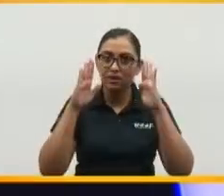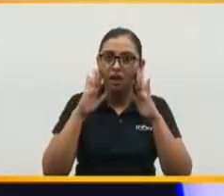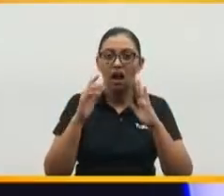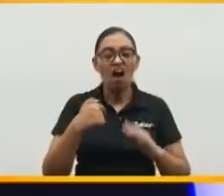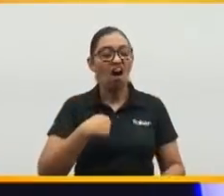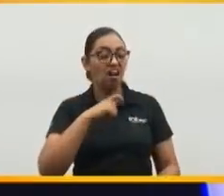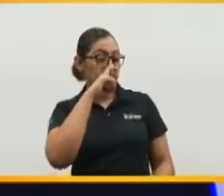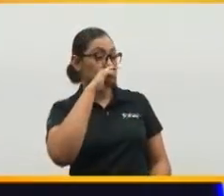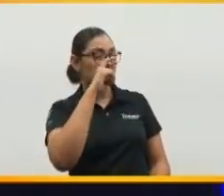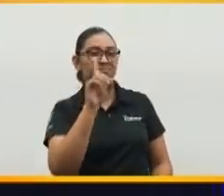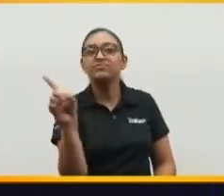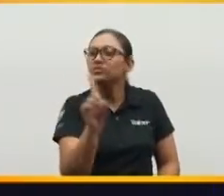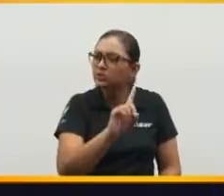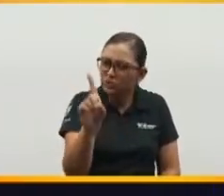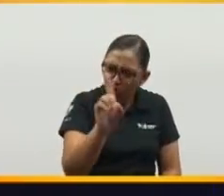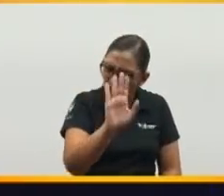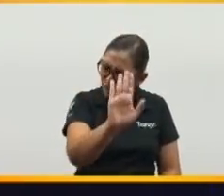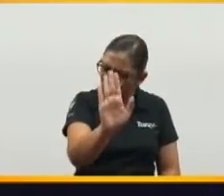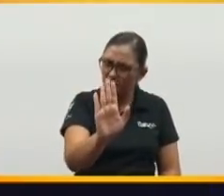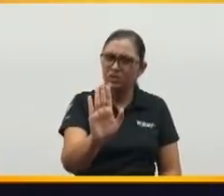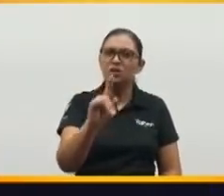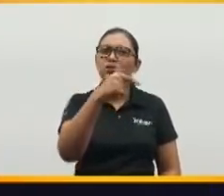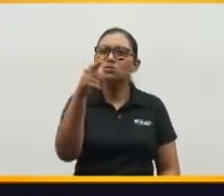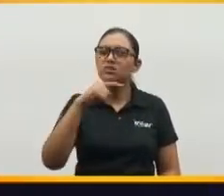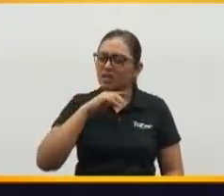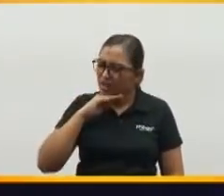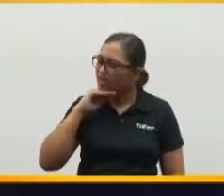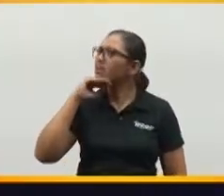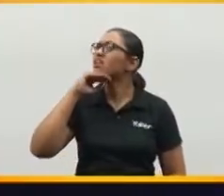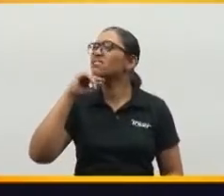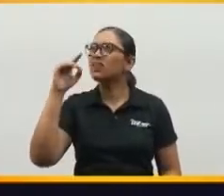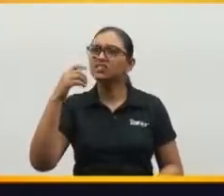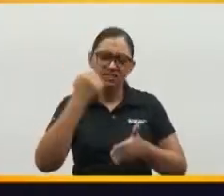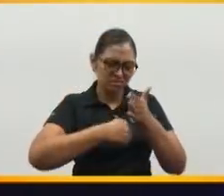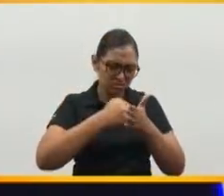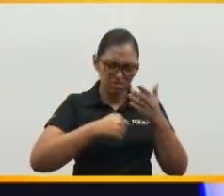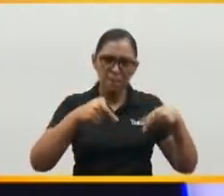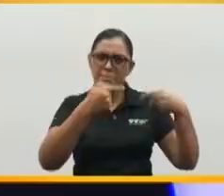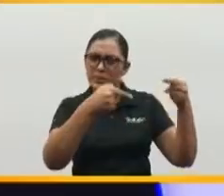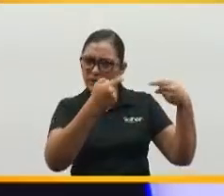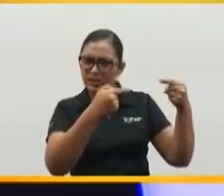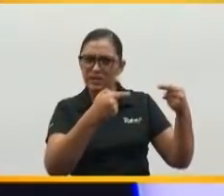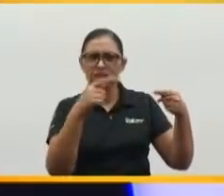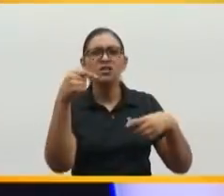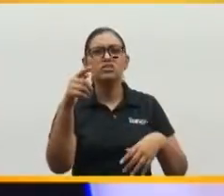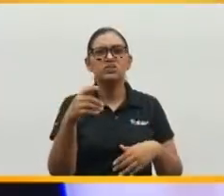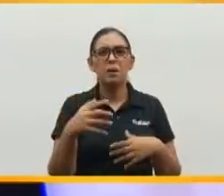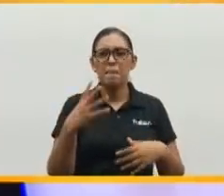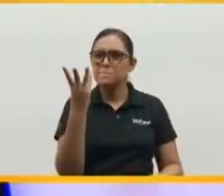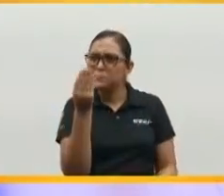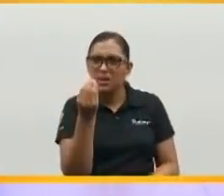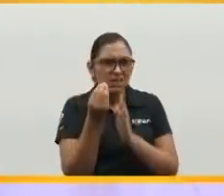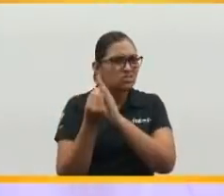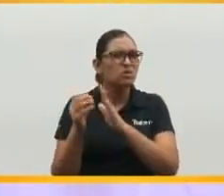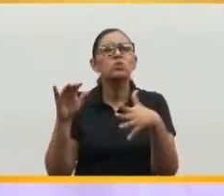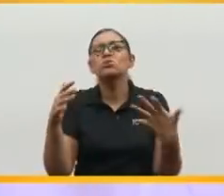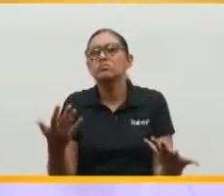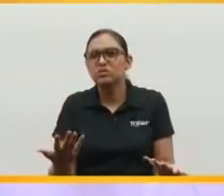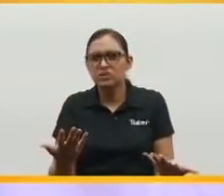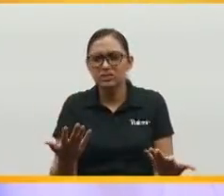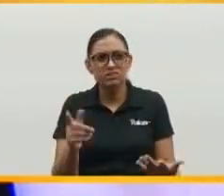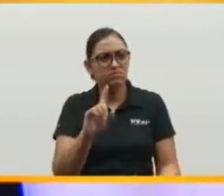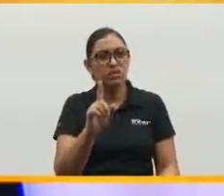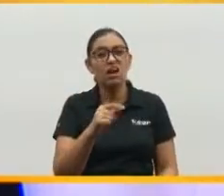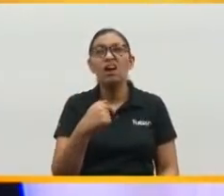soberbio. No, papá. Levante la cabeza, salga a pelear. ¿Y cuál es el miedo? ¿Y cuál es el problema, pues?